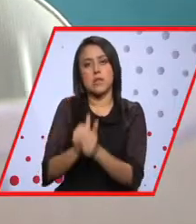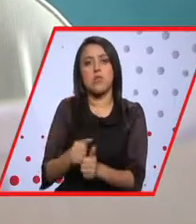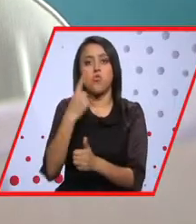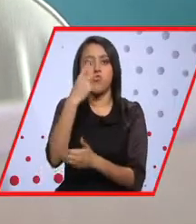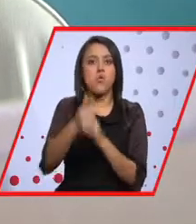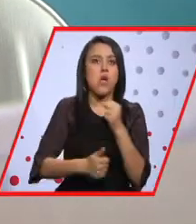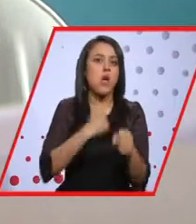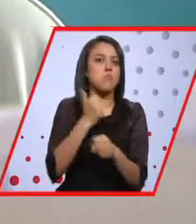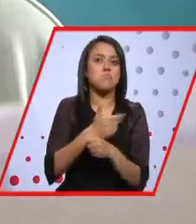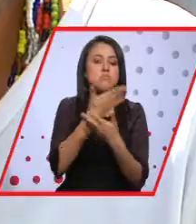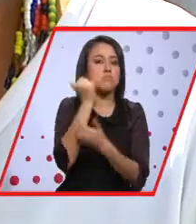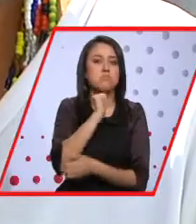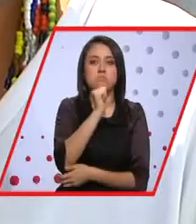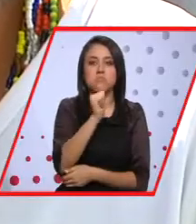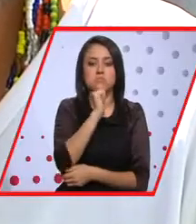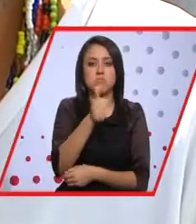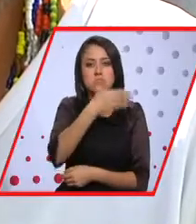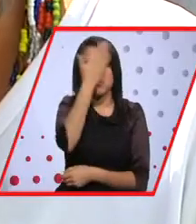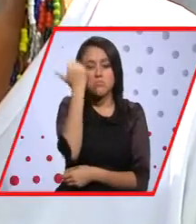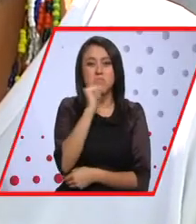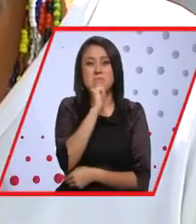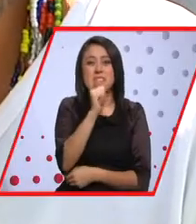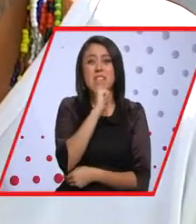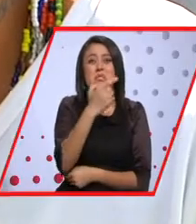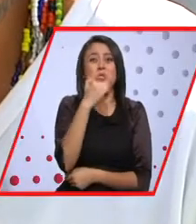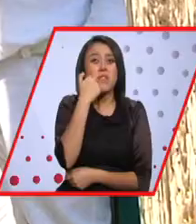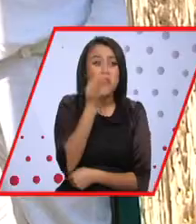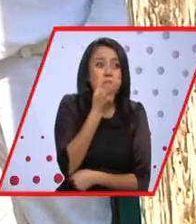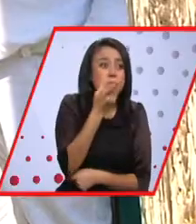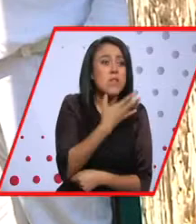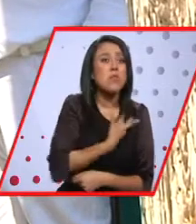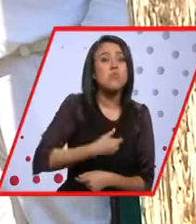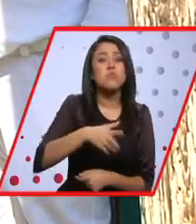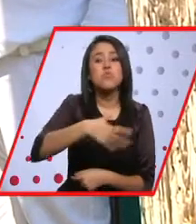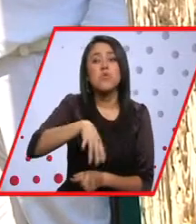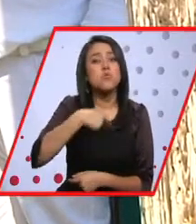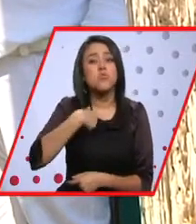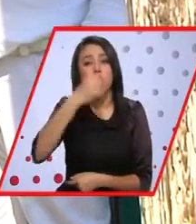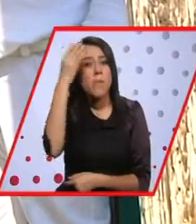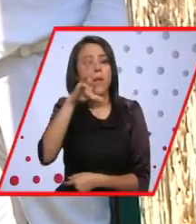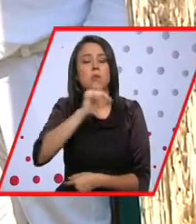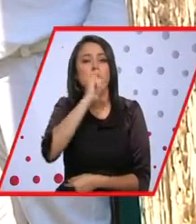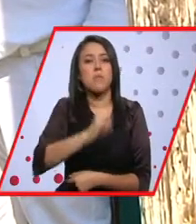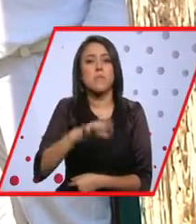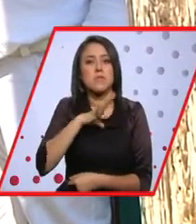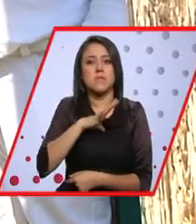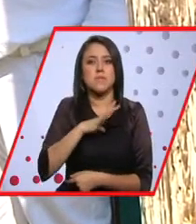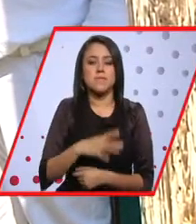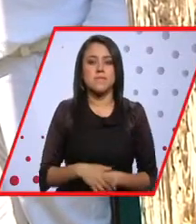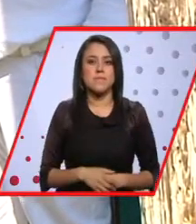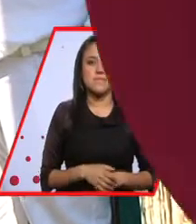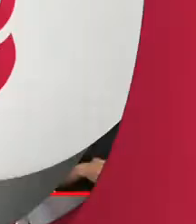saber de sus pequeños. Yo quiero saber de mis hijos, yo no quiero olvidarme de ellos. Para quien corresponda, Constanza Blanco.